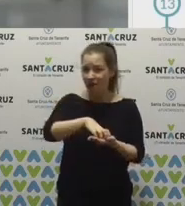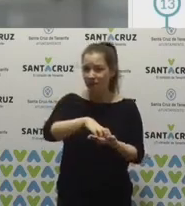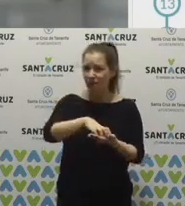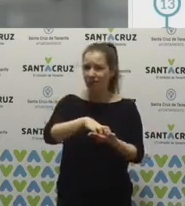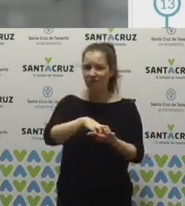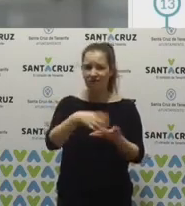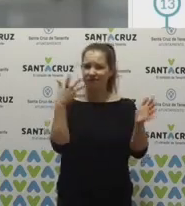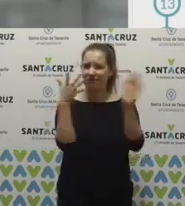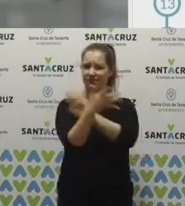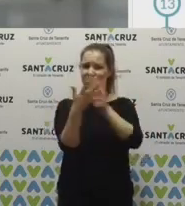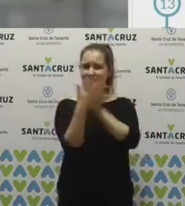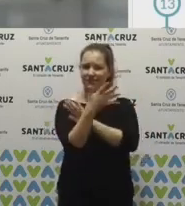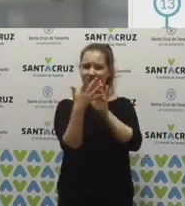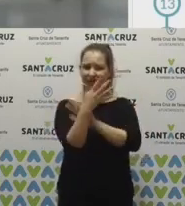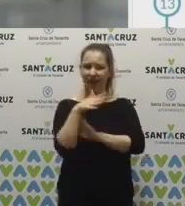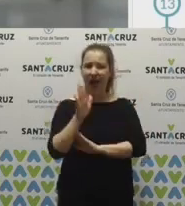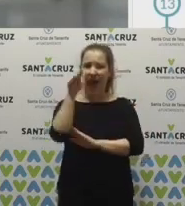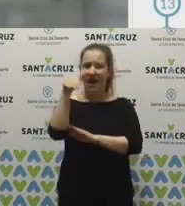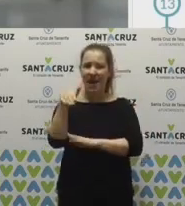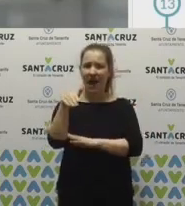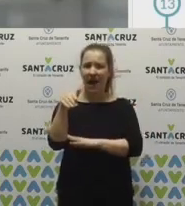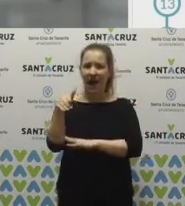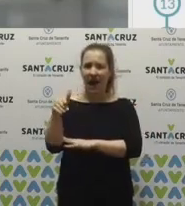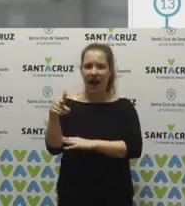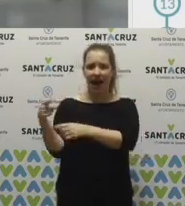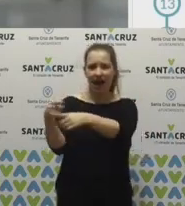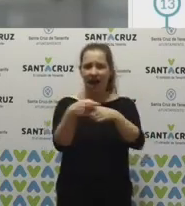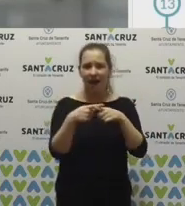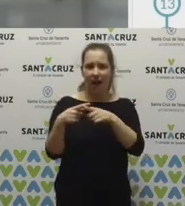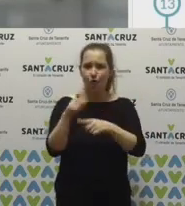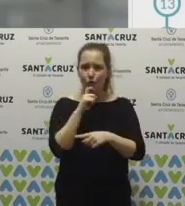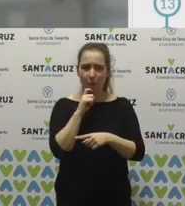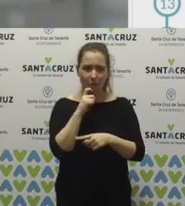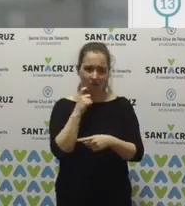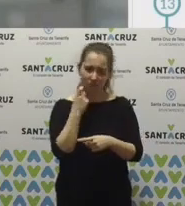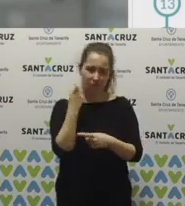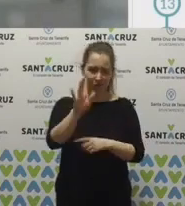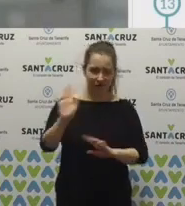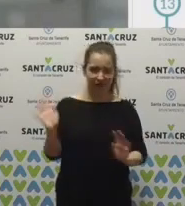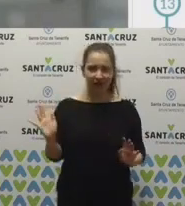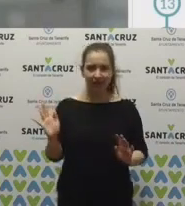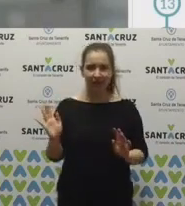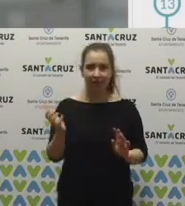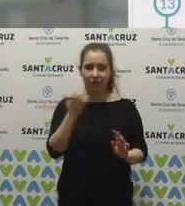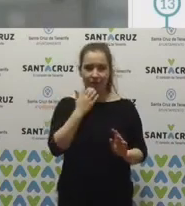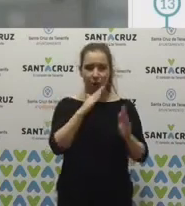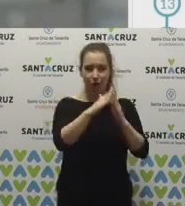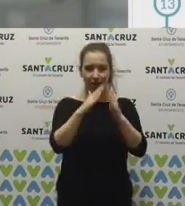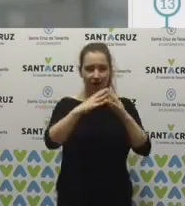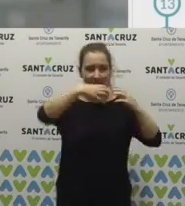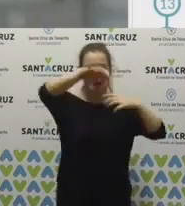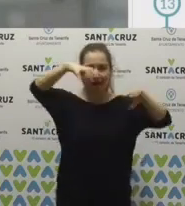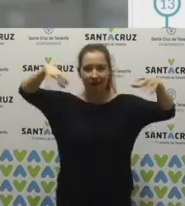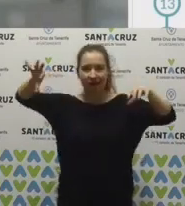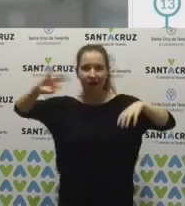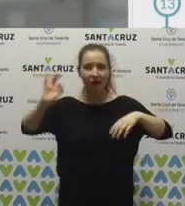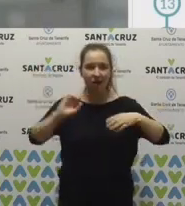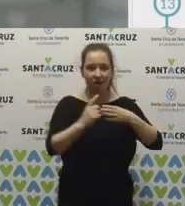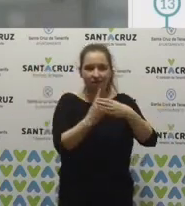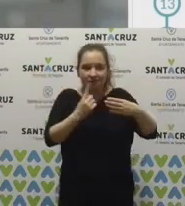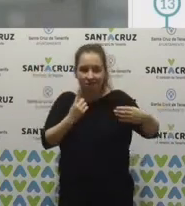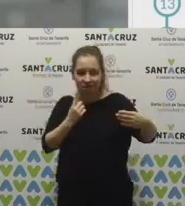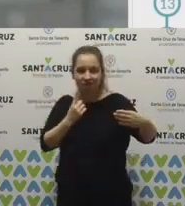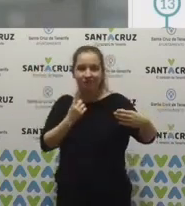configura el distrito la dispersión de sus cuerpos más de cacerías o eran el aislamiento que sufre y la legalidad